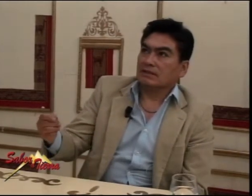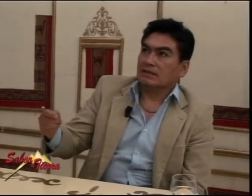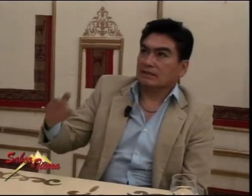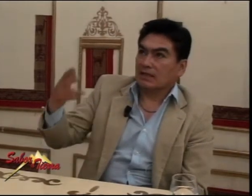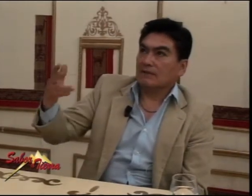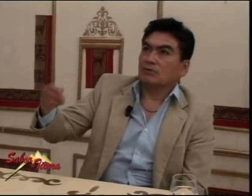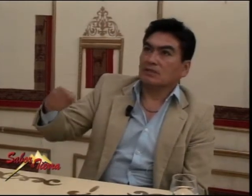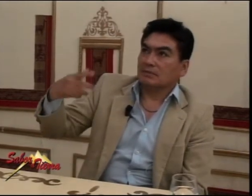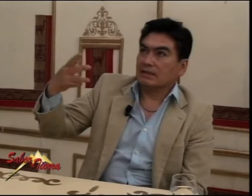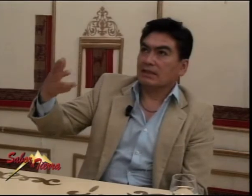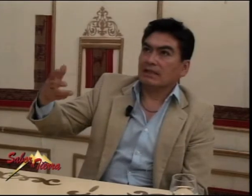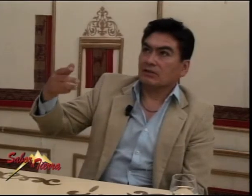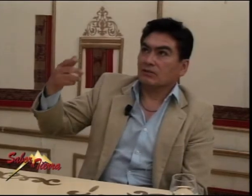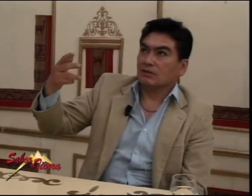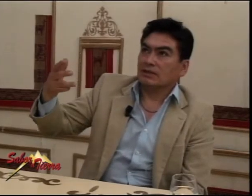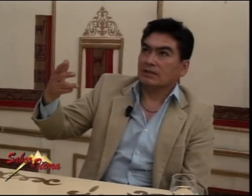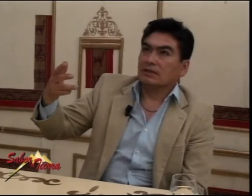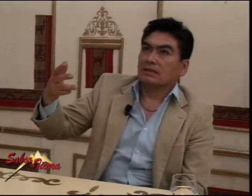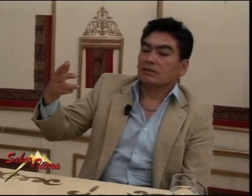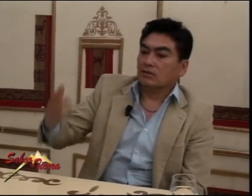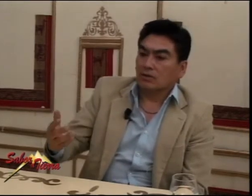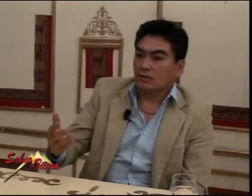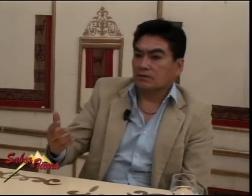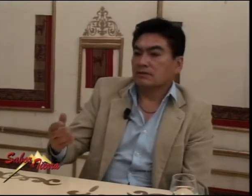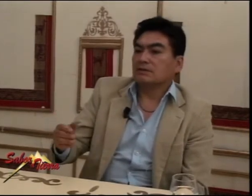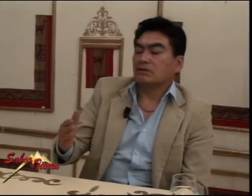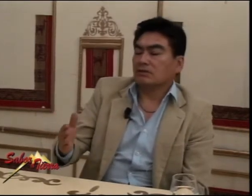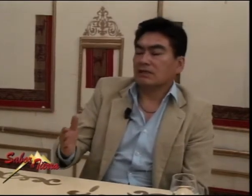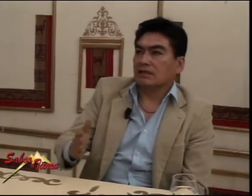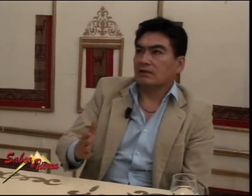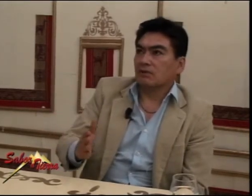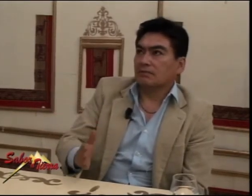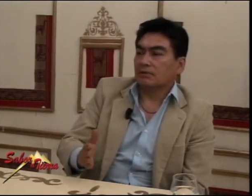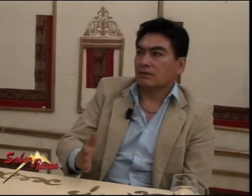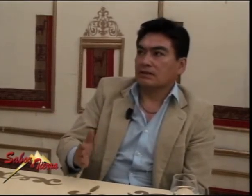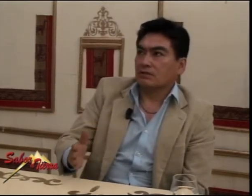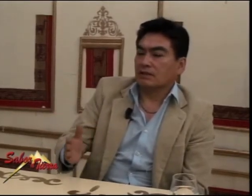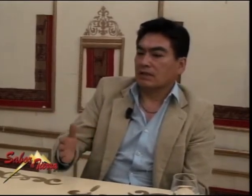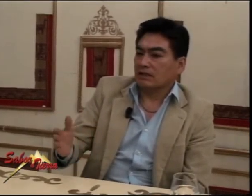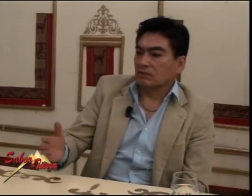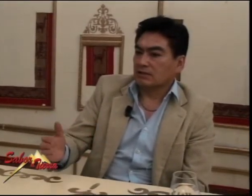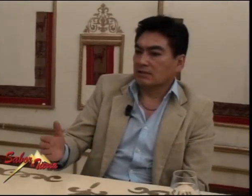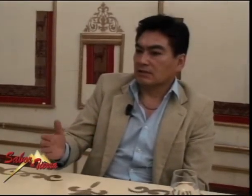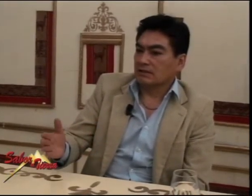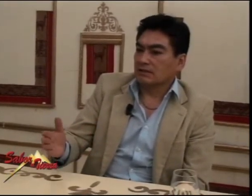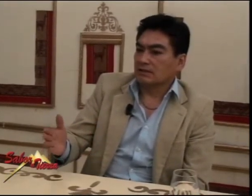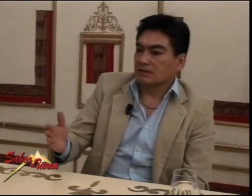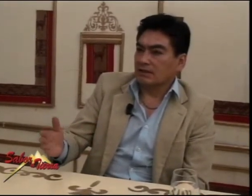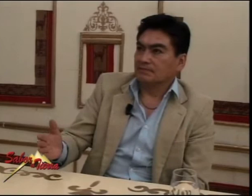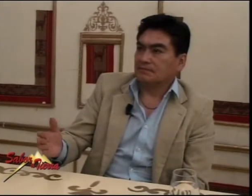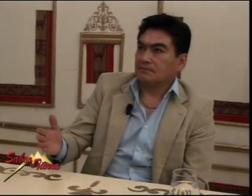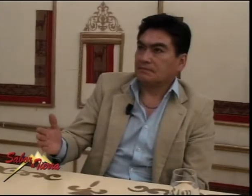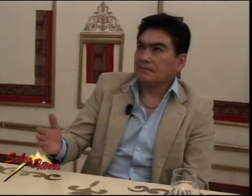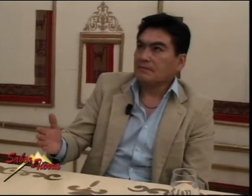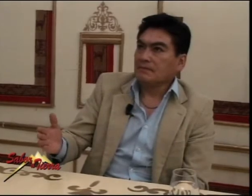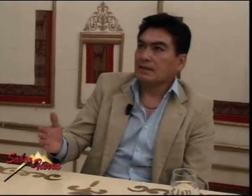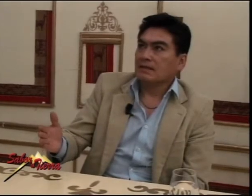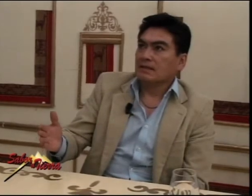puedes decir estamos demandando y no. Yo sé que no hay peor gestión que la que no se hace, sí.